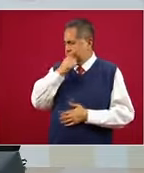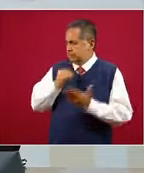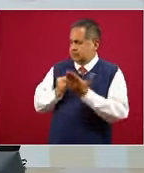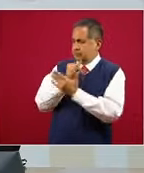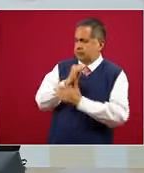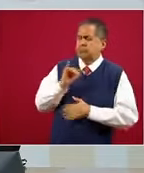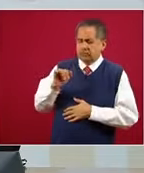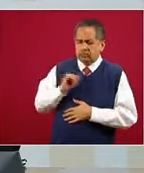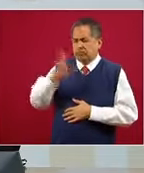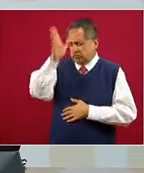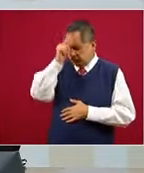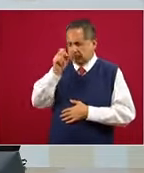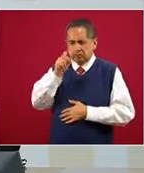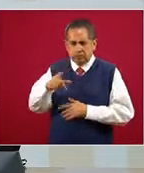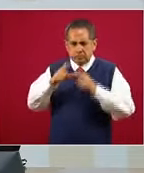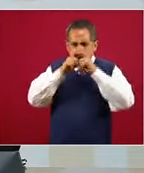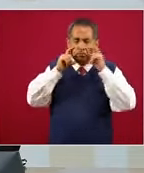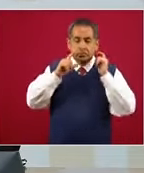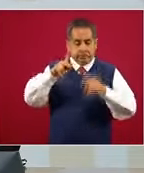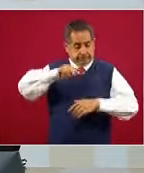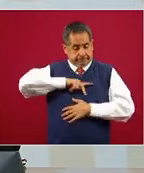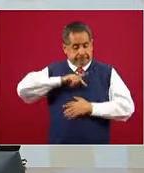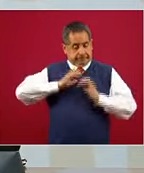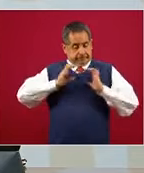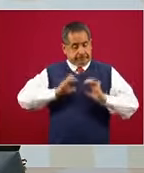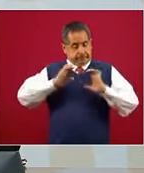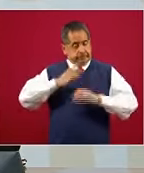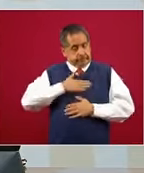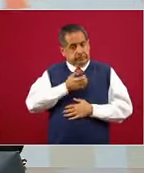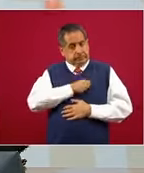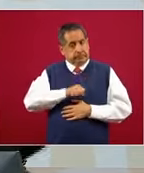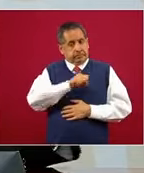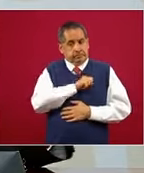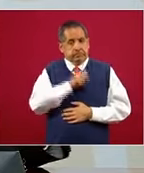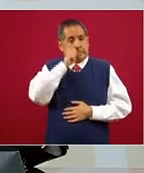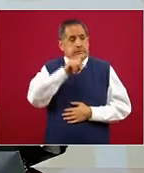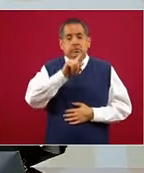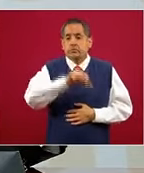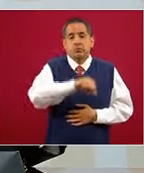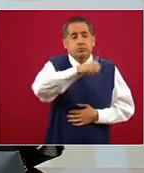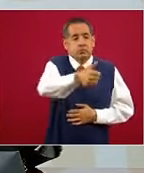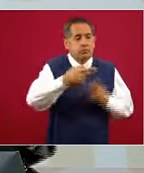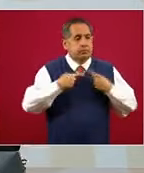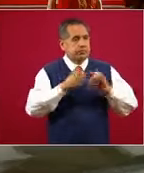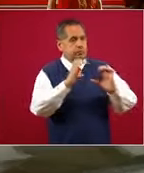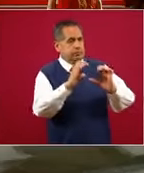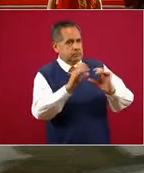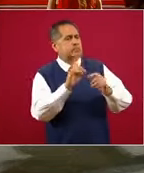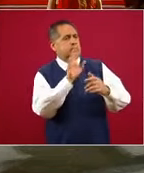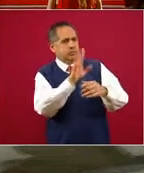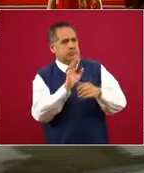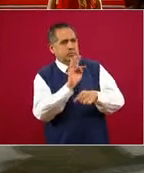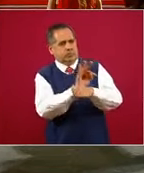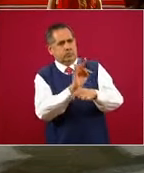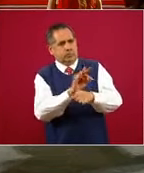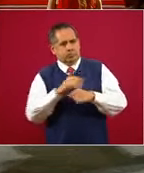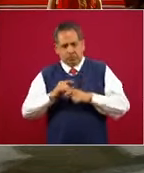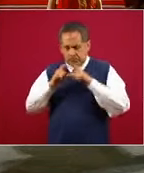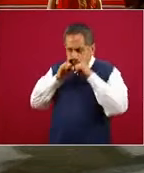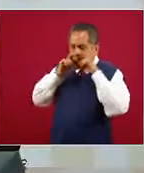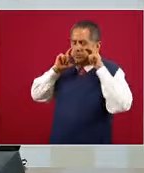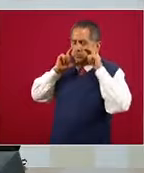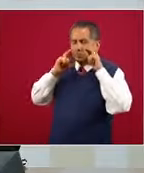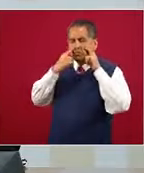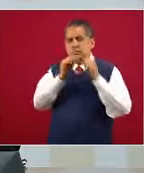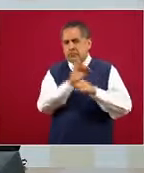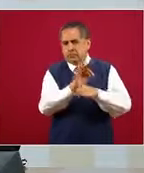decisiones favorables no solo a su propia salud, sino a la salud de otras personas. El cubrebocas principalmente es